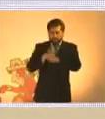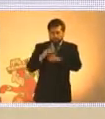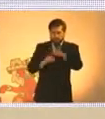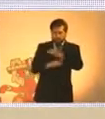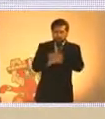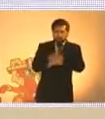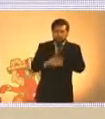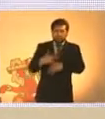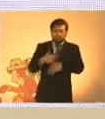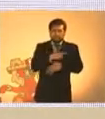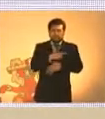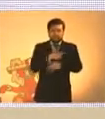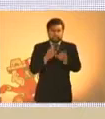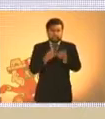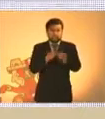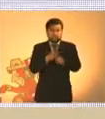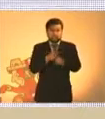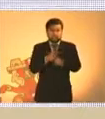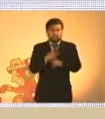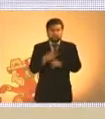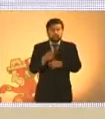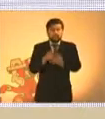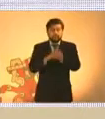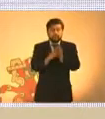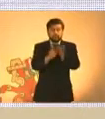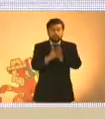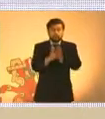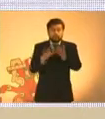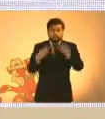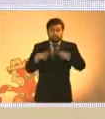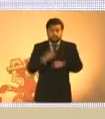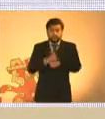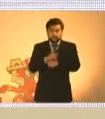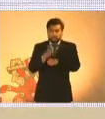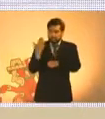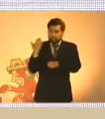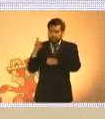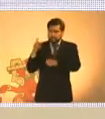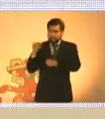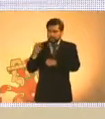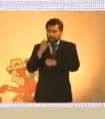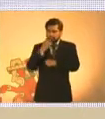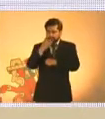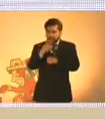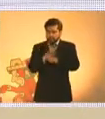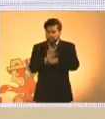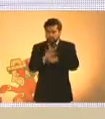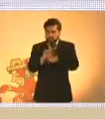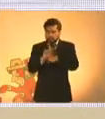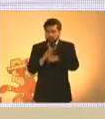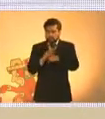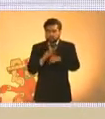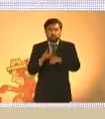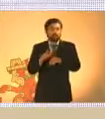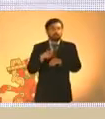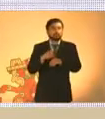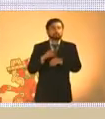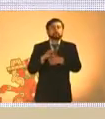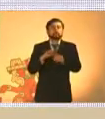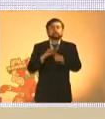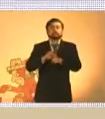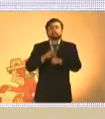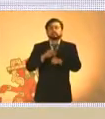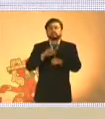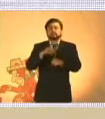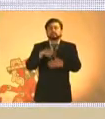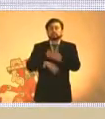y con un personaje que que que pagó a ha nombrado de pasada pero yo voy a insistir algo más en eso que